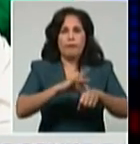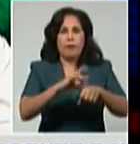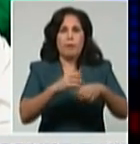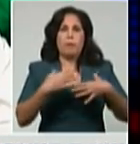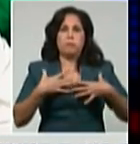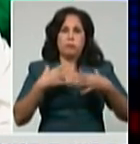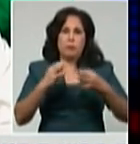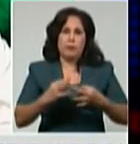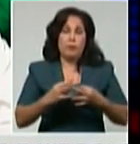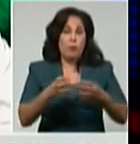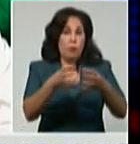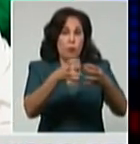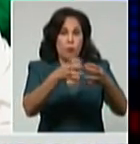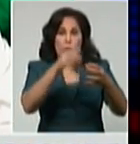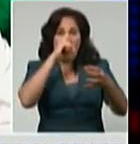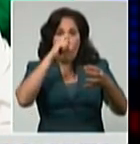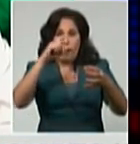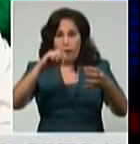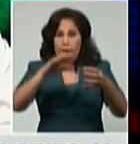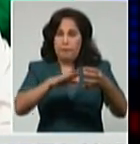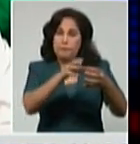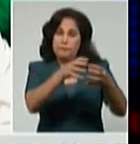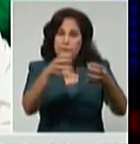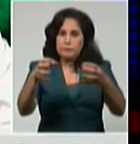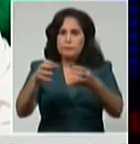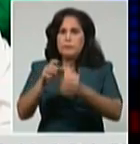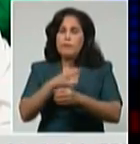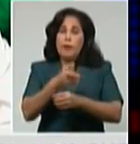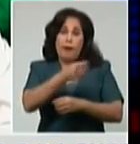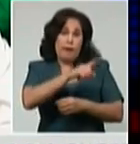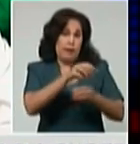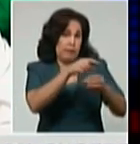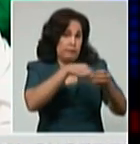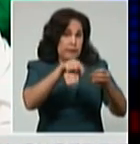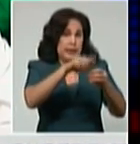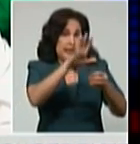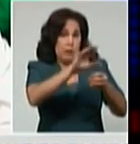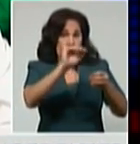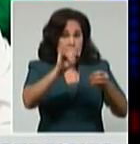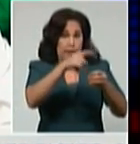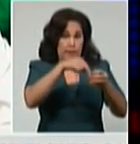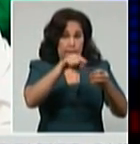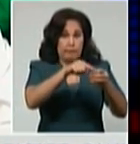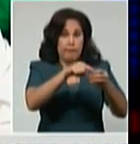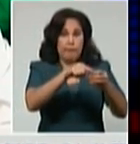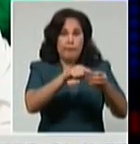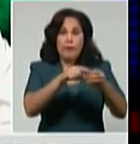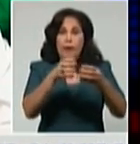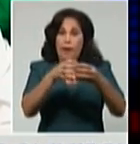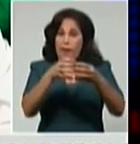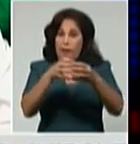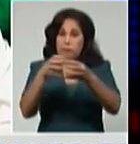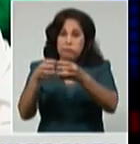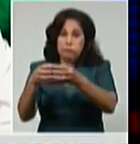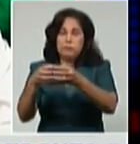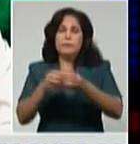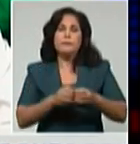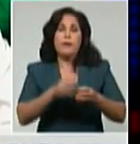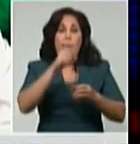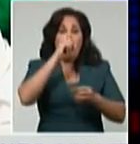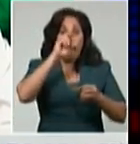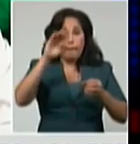Por grupos de edades, pues menores de 20 años, ayer se diagnosticó un